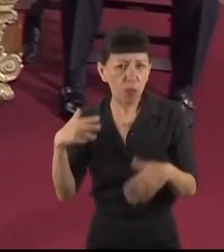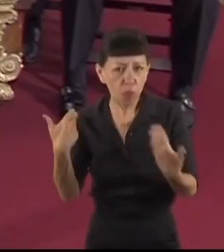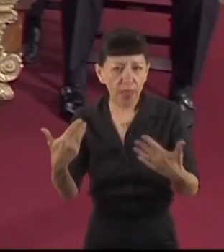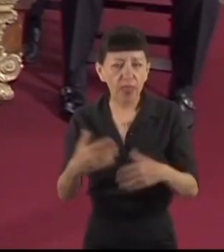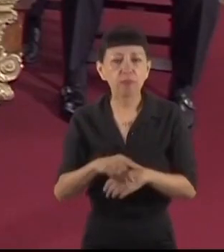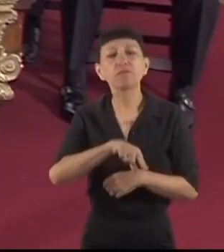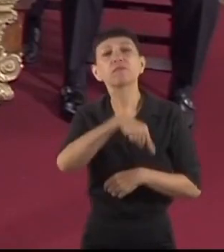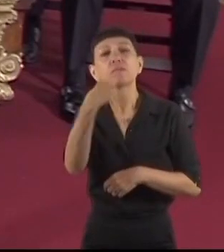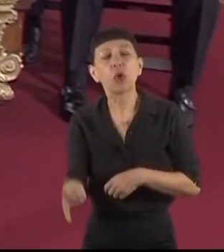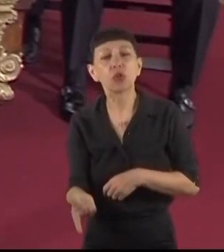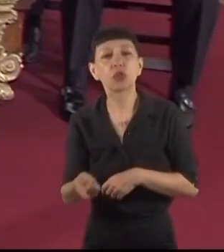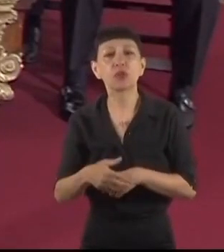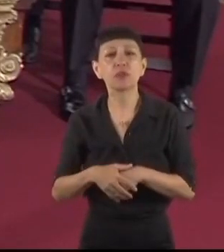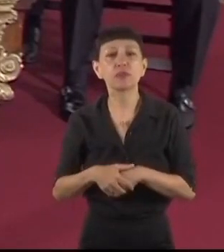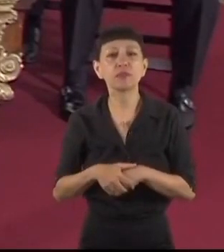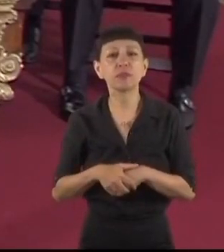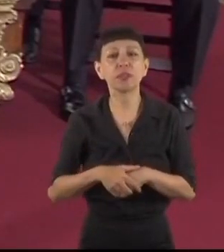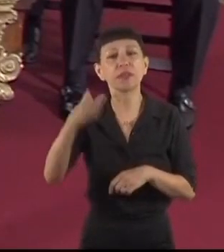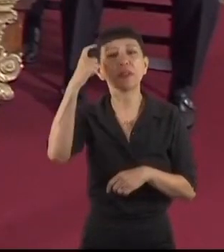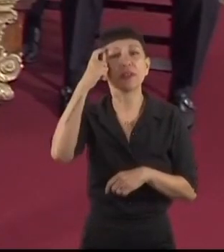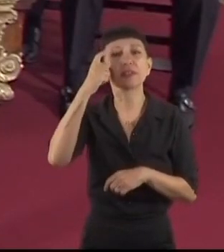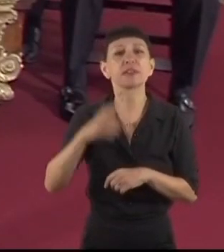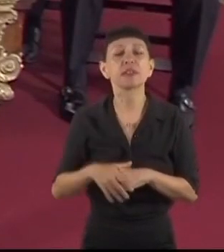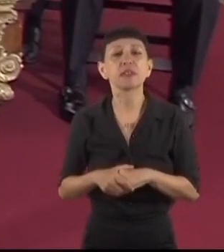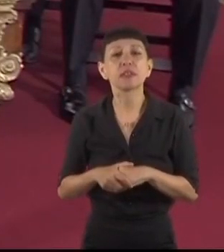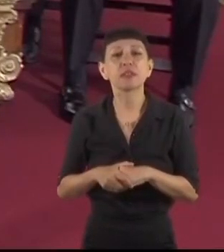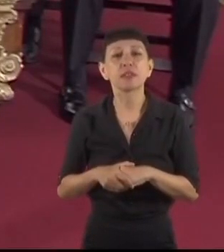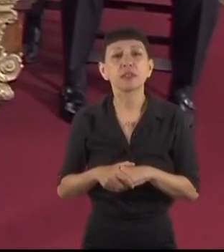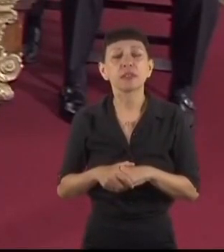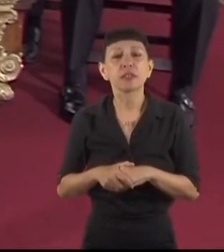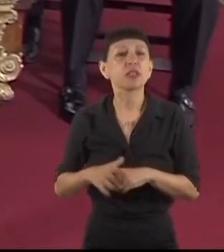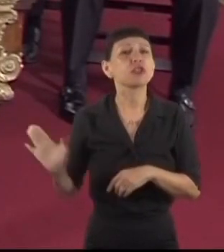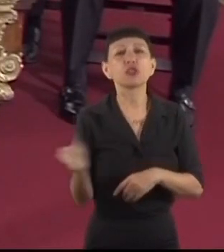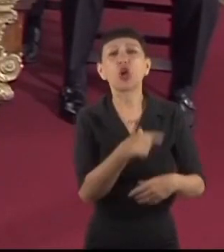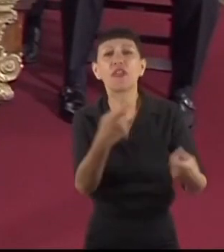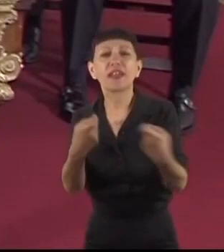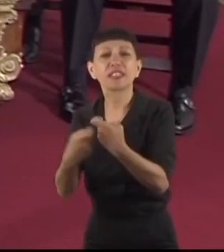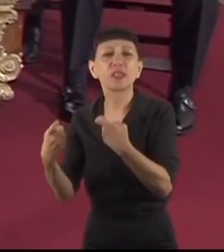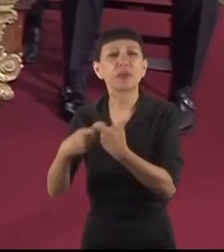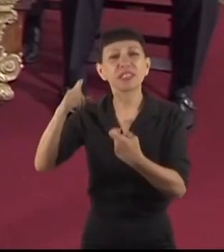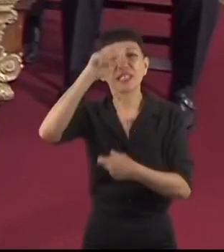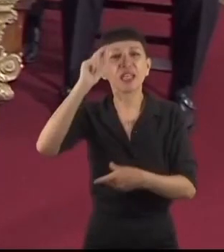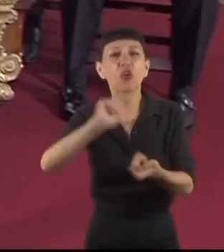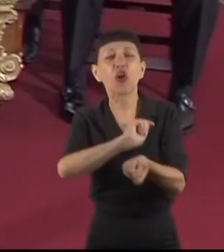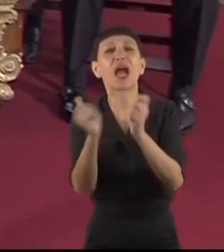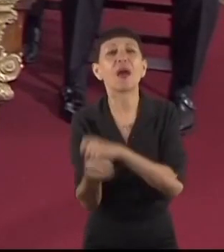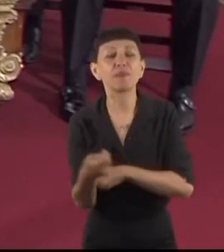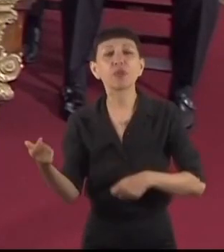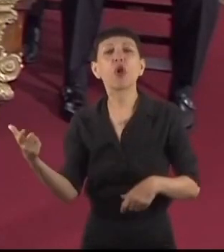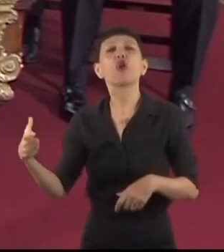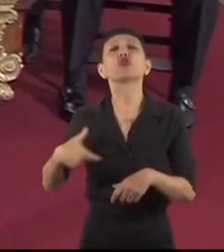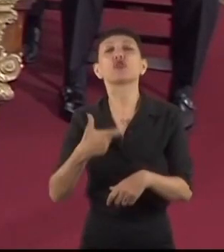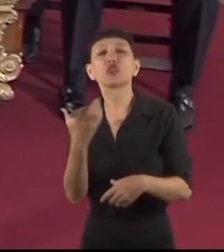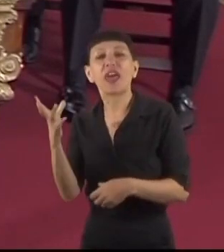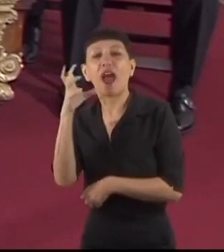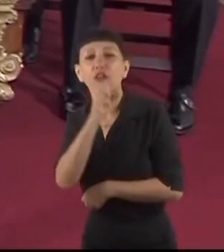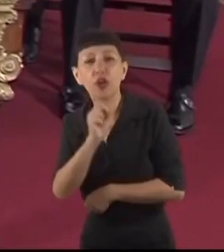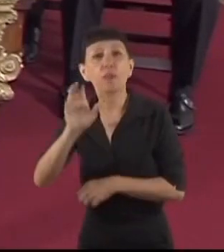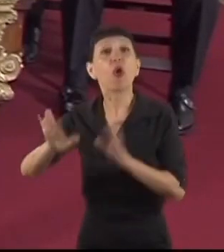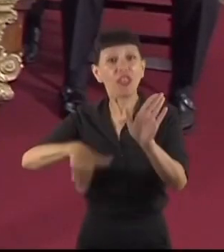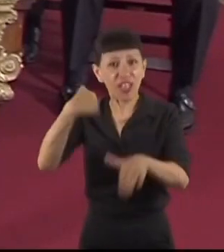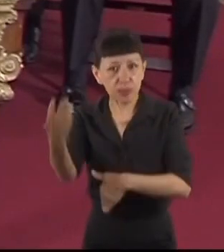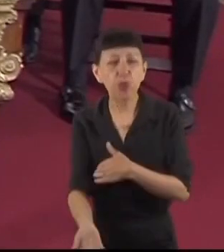del Estado 10 transformación de todas las empresas del estado en sociedades anónimas para su posterior